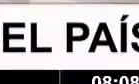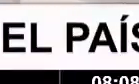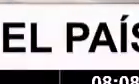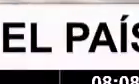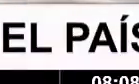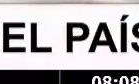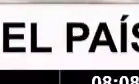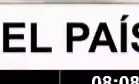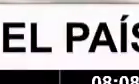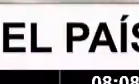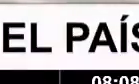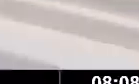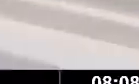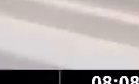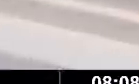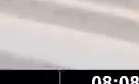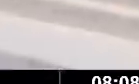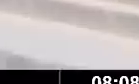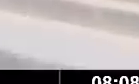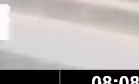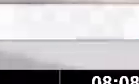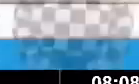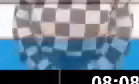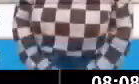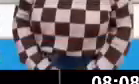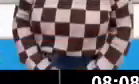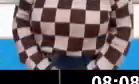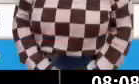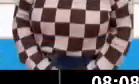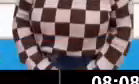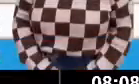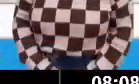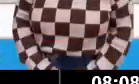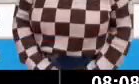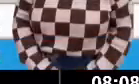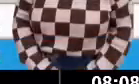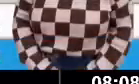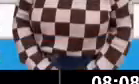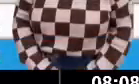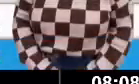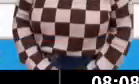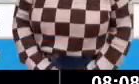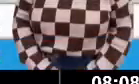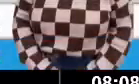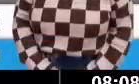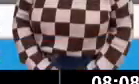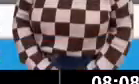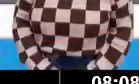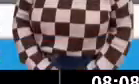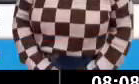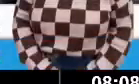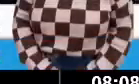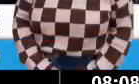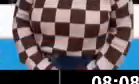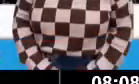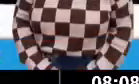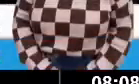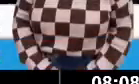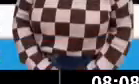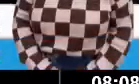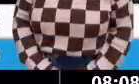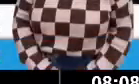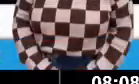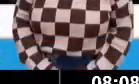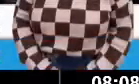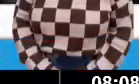apertura parcial del nuevo hospital Claudio Vicuña con el consultorio adosado de especialidades, el que de manera inicial formará un comité operativo constituido